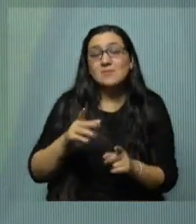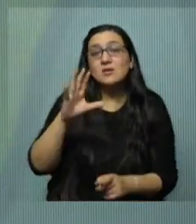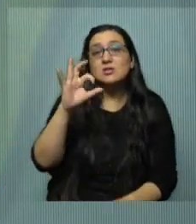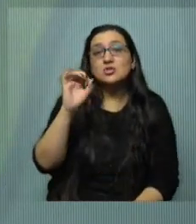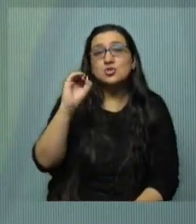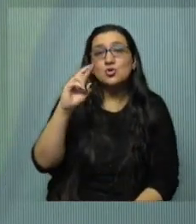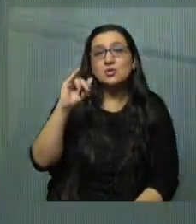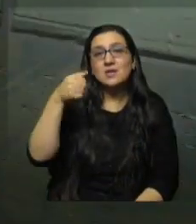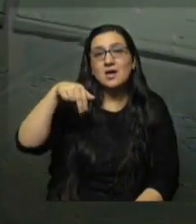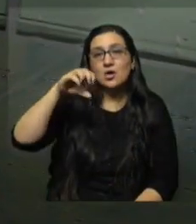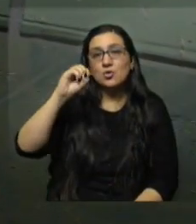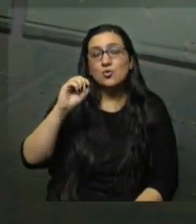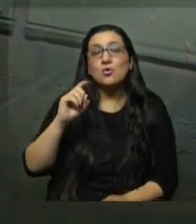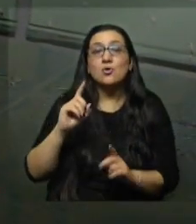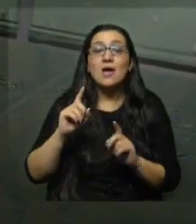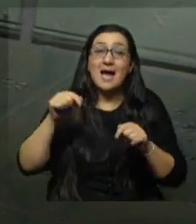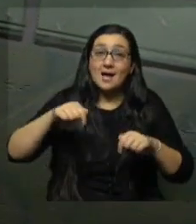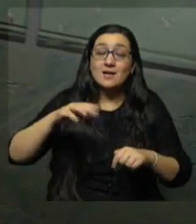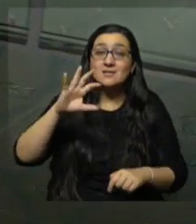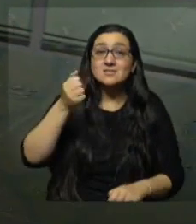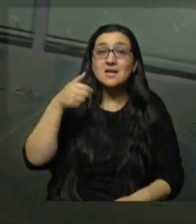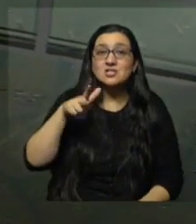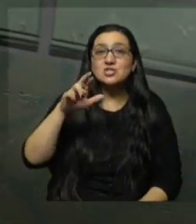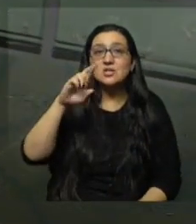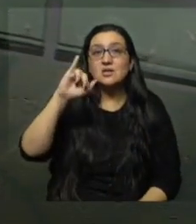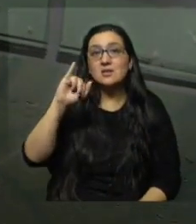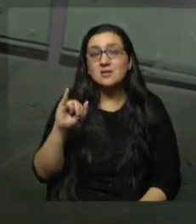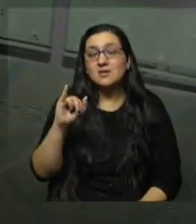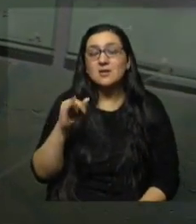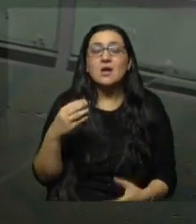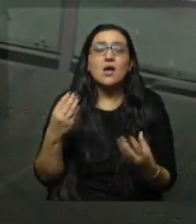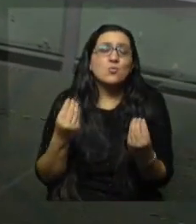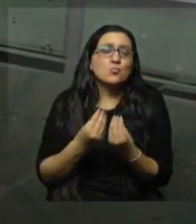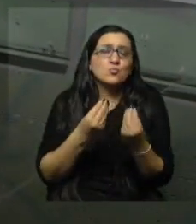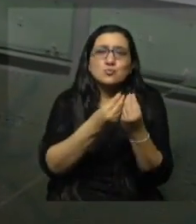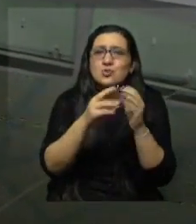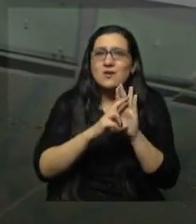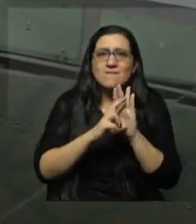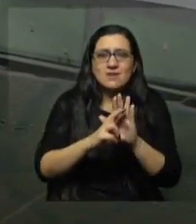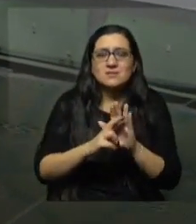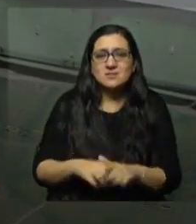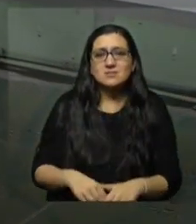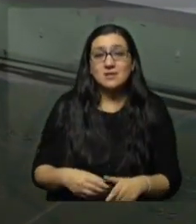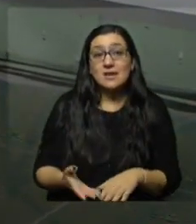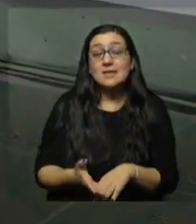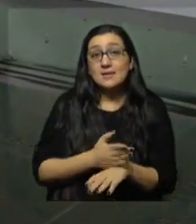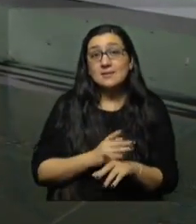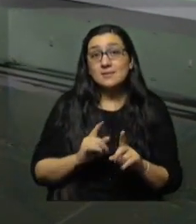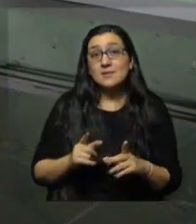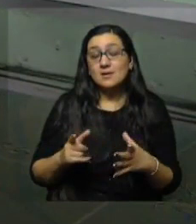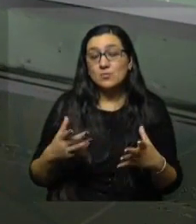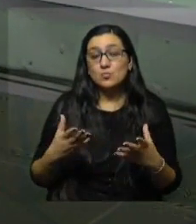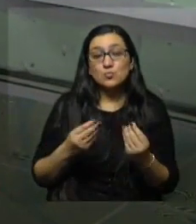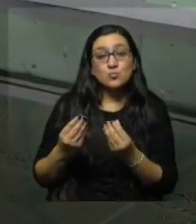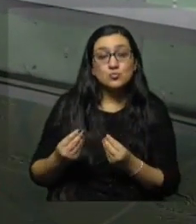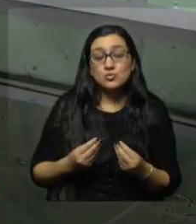acá Eduardo Sacheri, y hay, ¿no? Como varias referencias. Y antes también pasaba que mucho de las